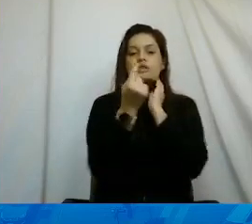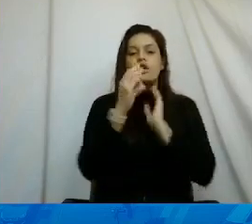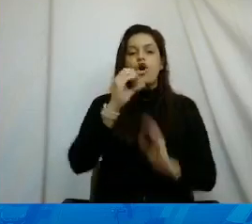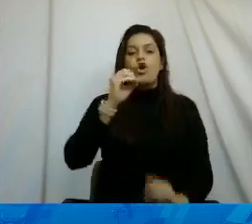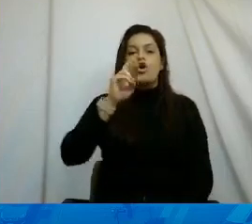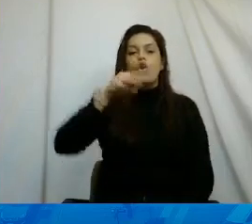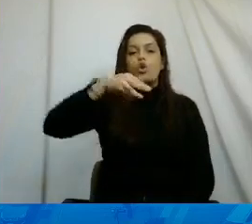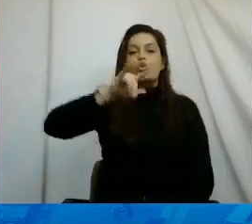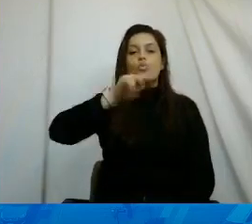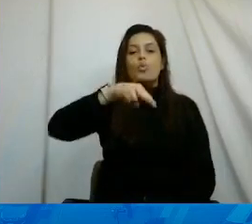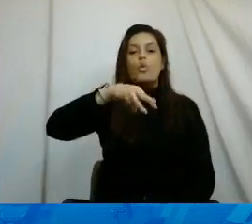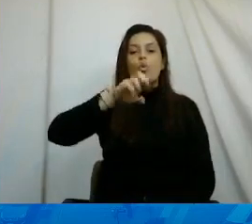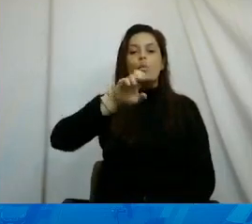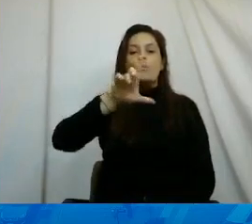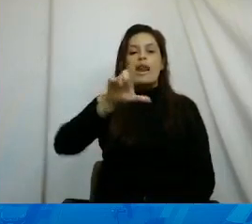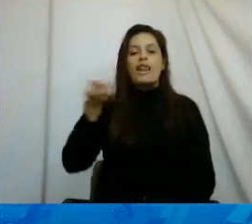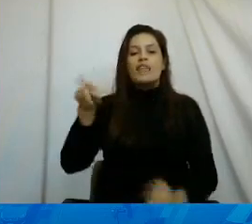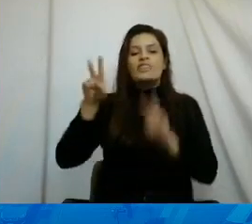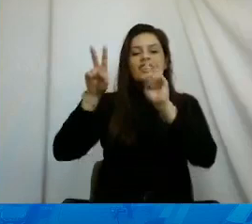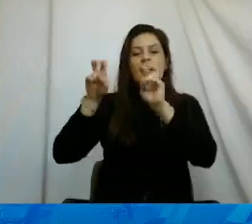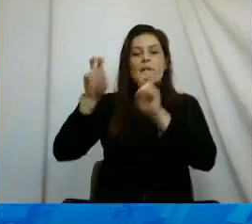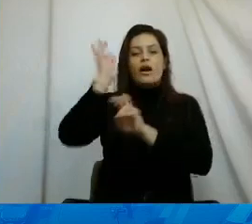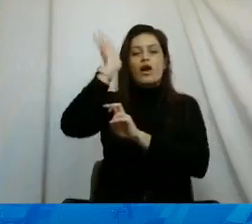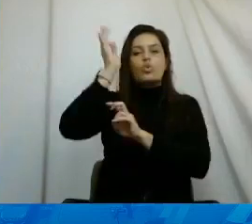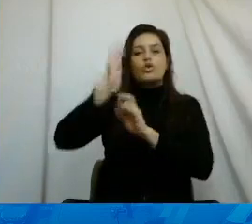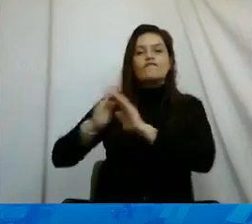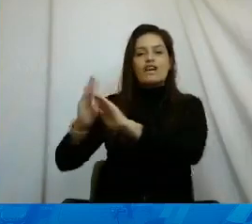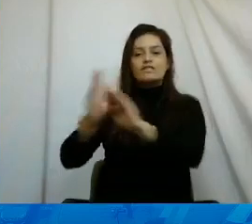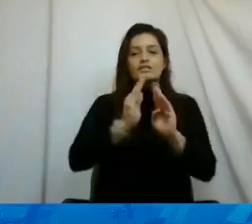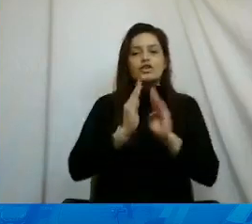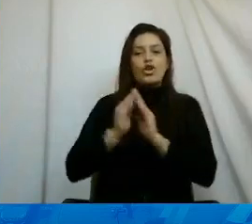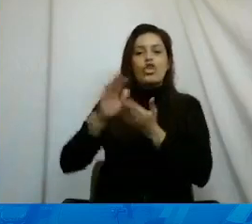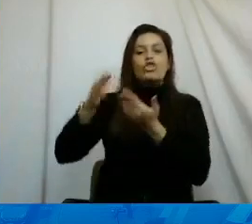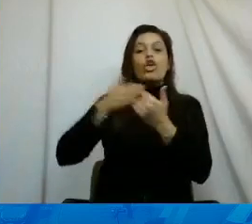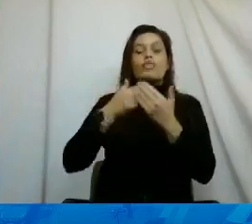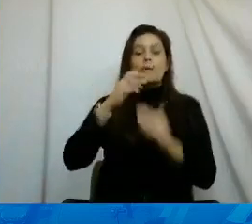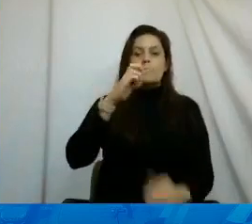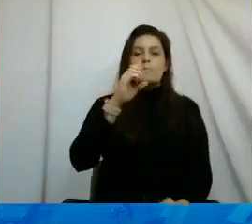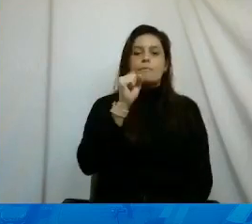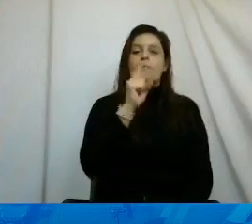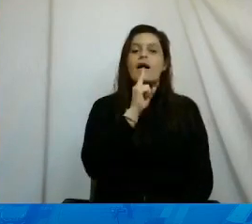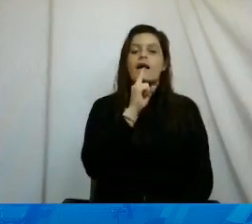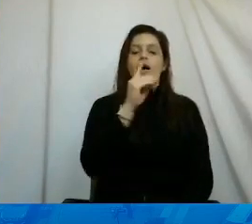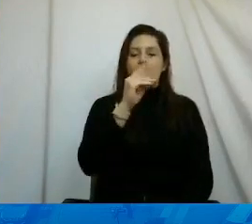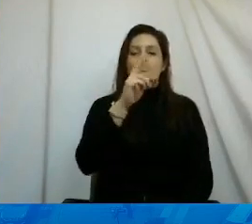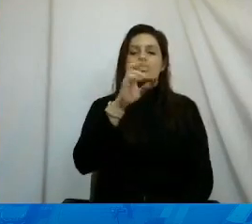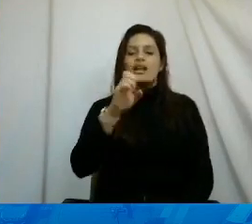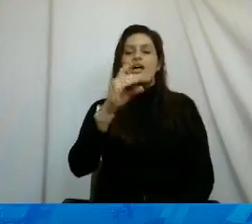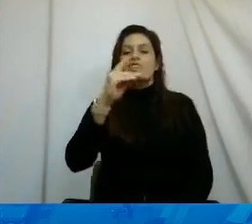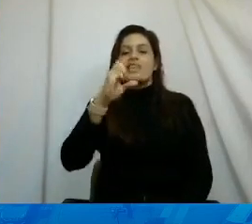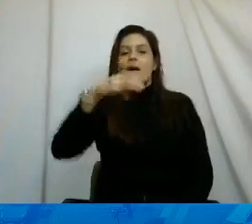2.11, correo electrónico de Cormulmel, reporta reunión vecino sector Padre de Metro. Ahí estamos.